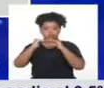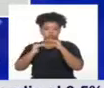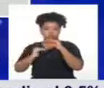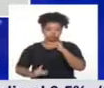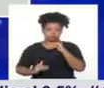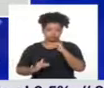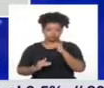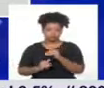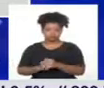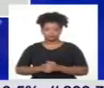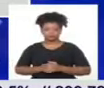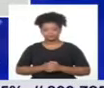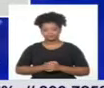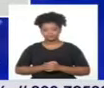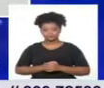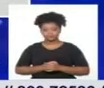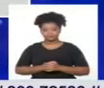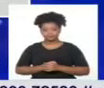de 400.